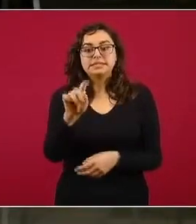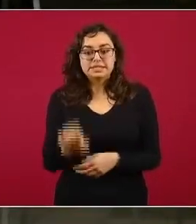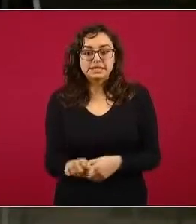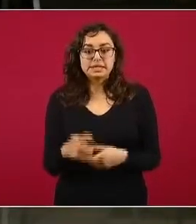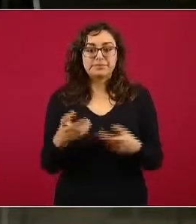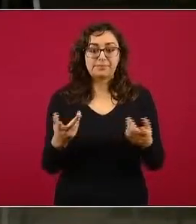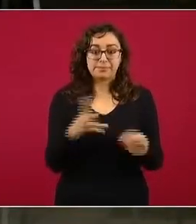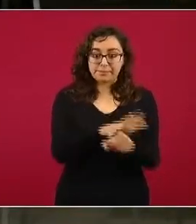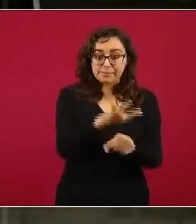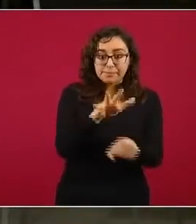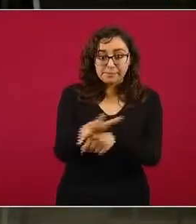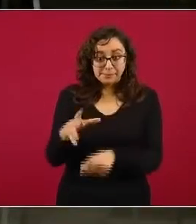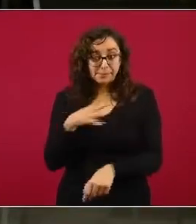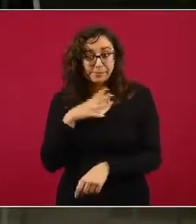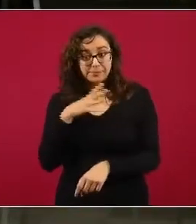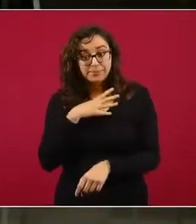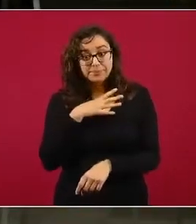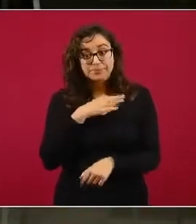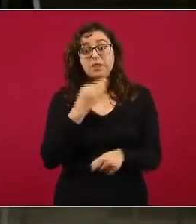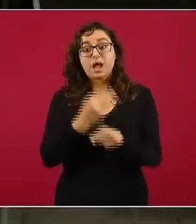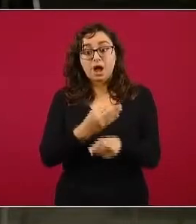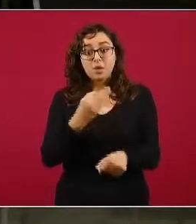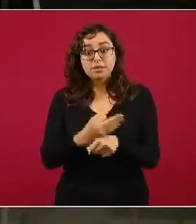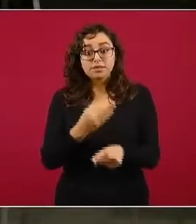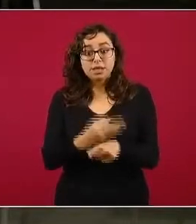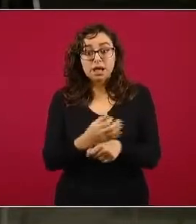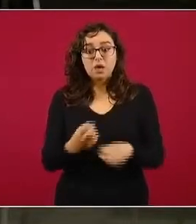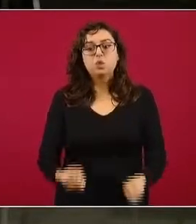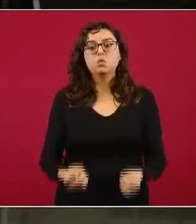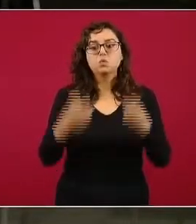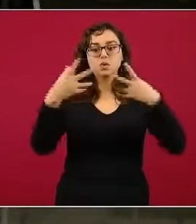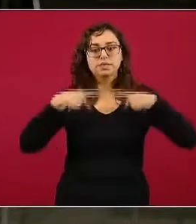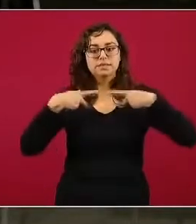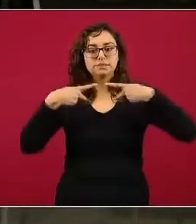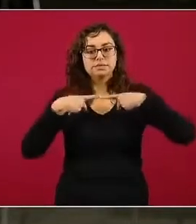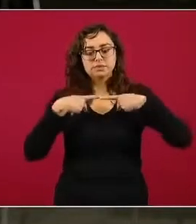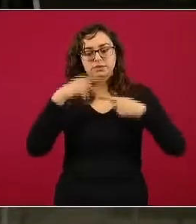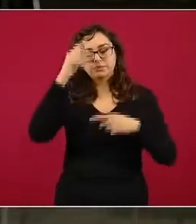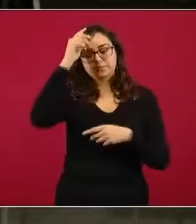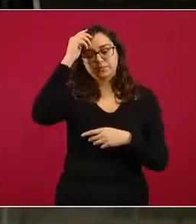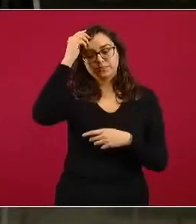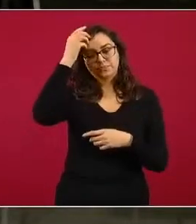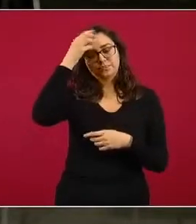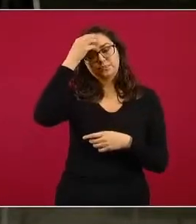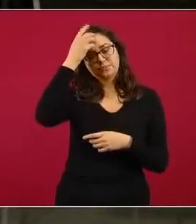personal suficiente ahorita, cuánto personal está a cargo